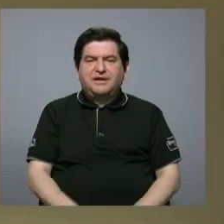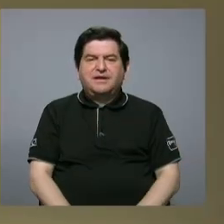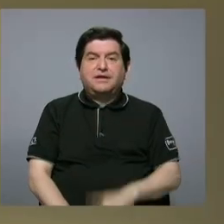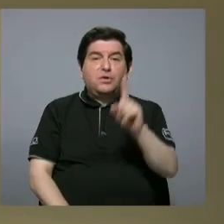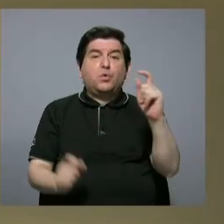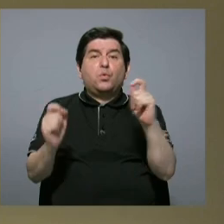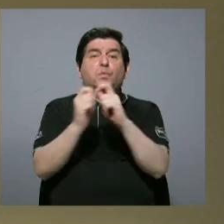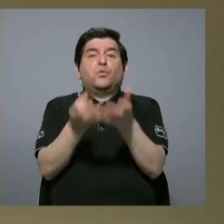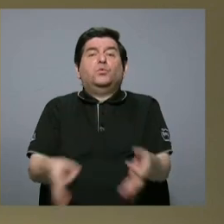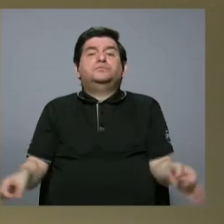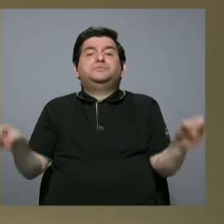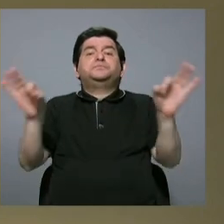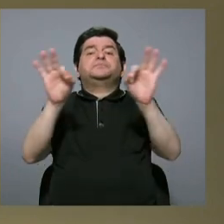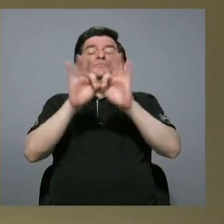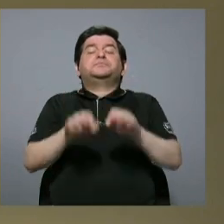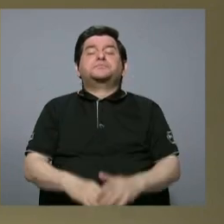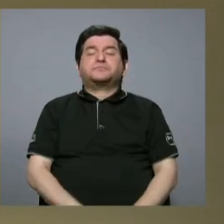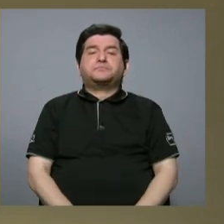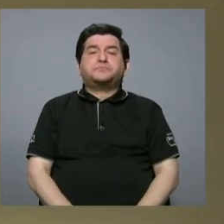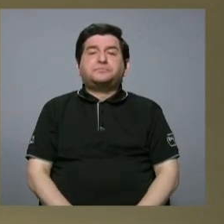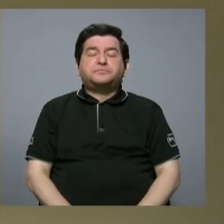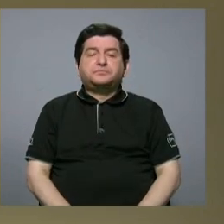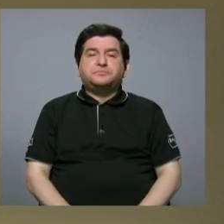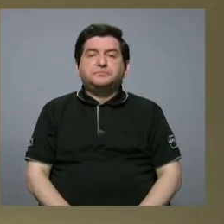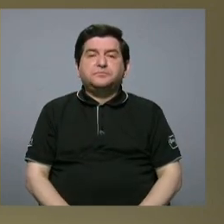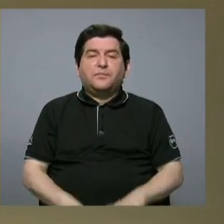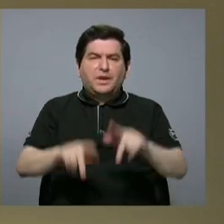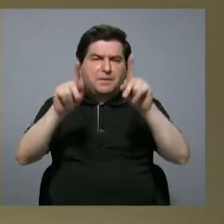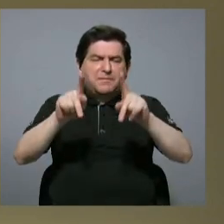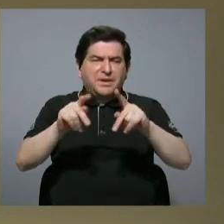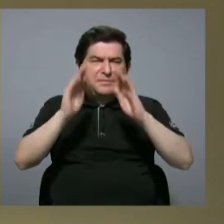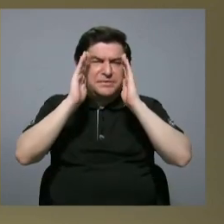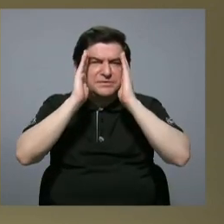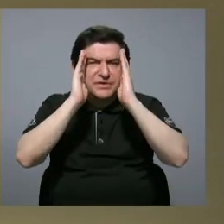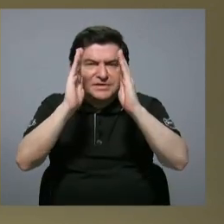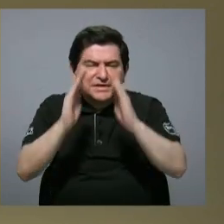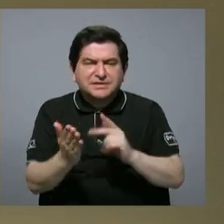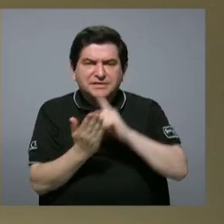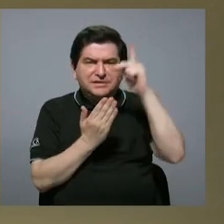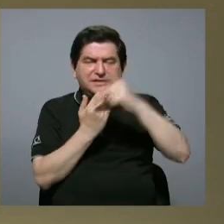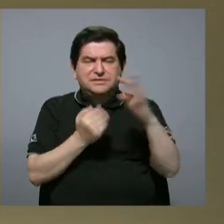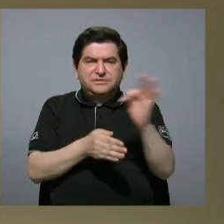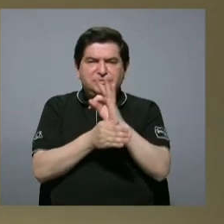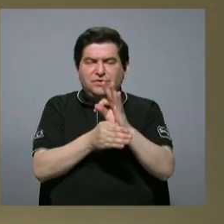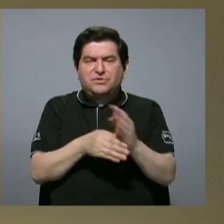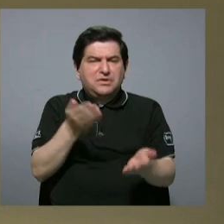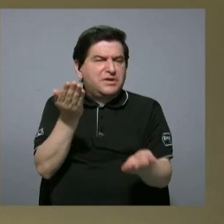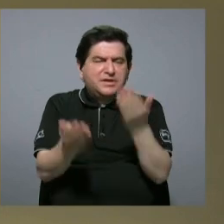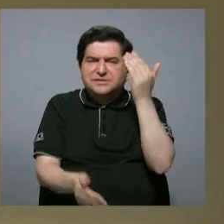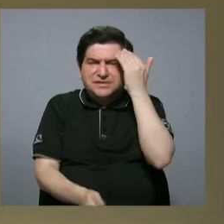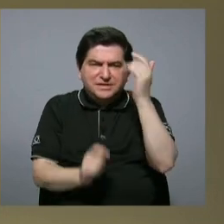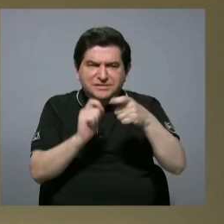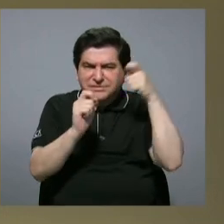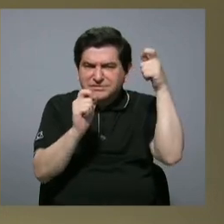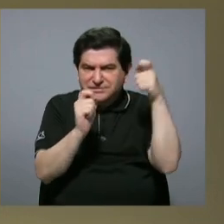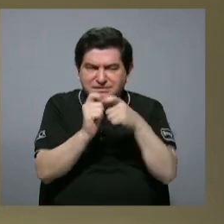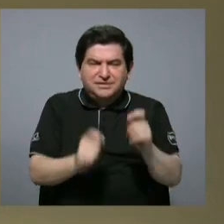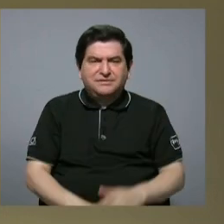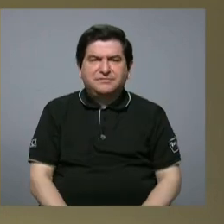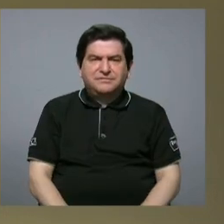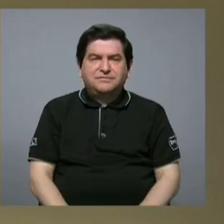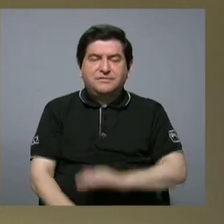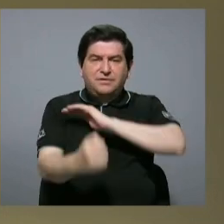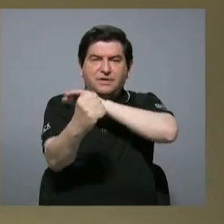nada más Sí, para los que, la audiencia que no esté sobre los detalles. El